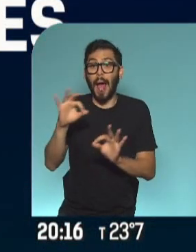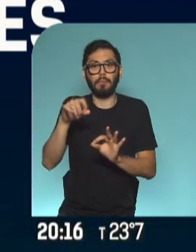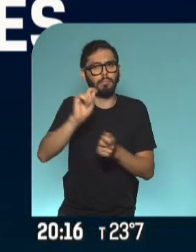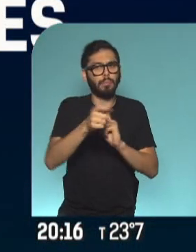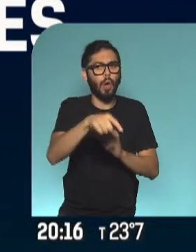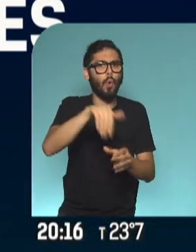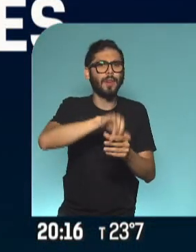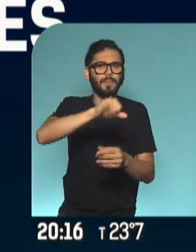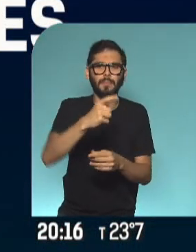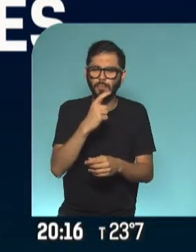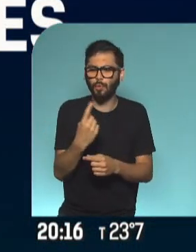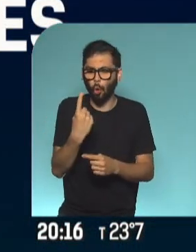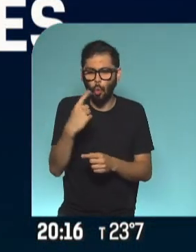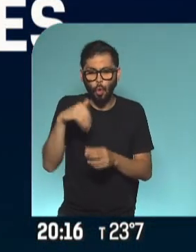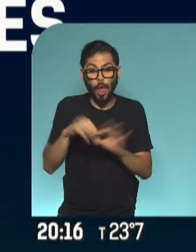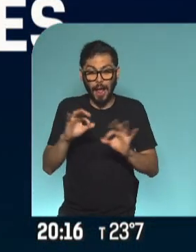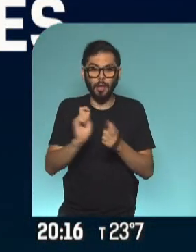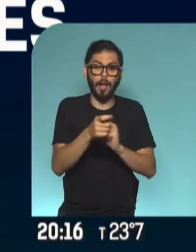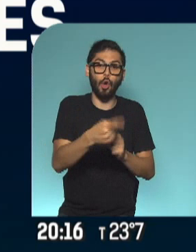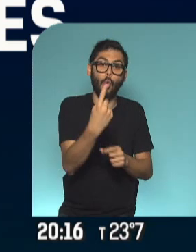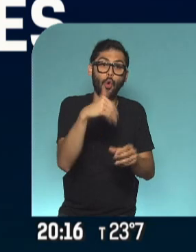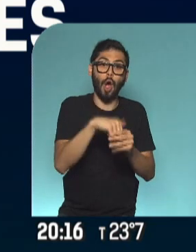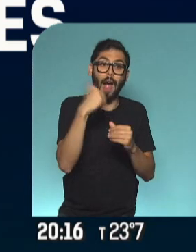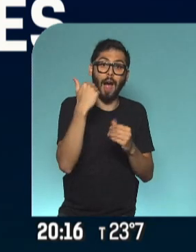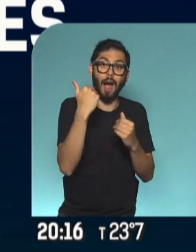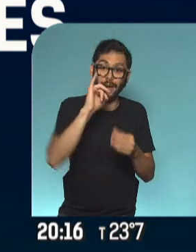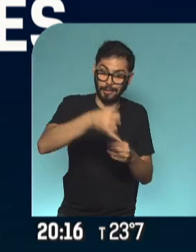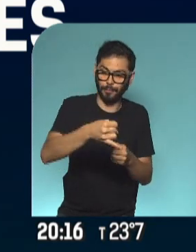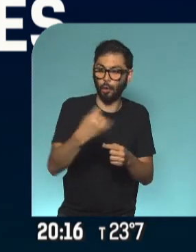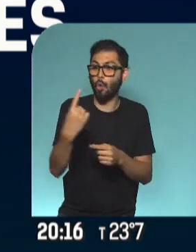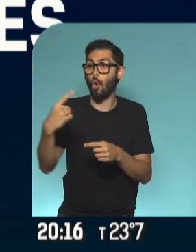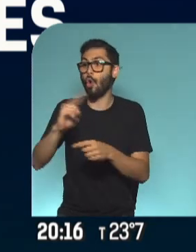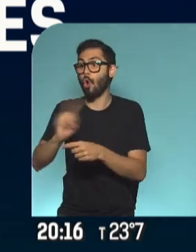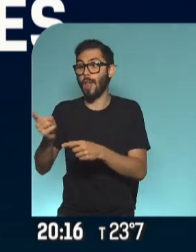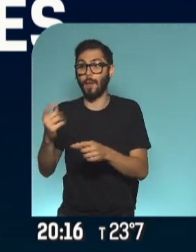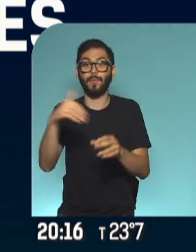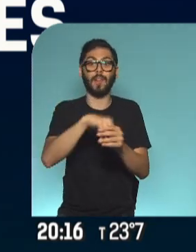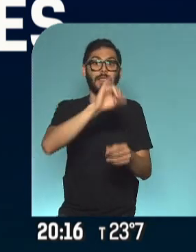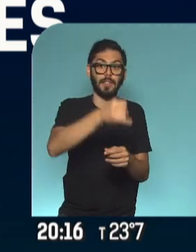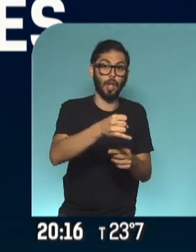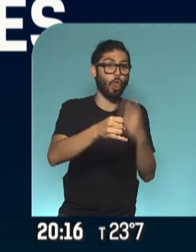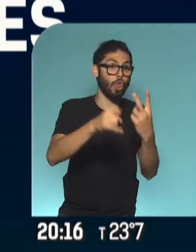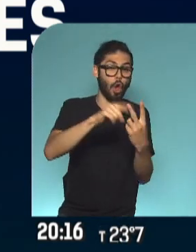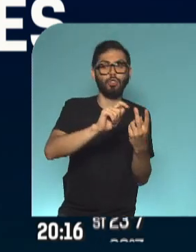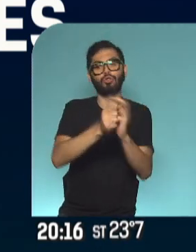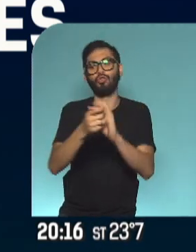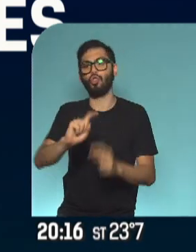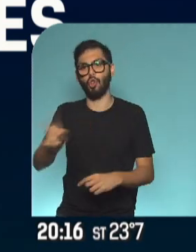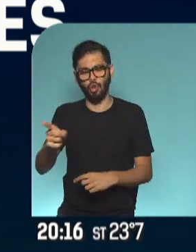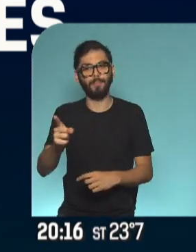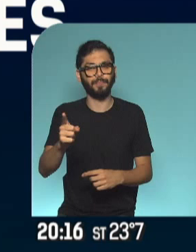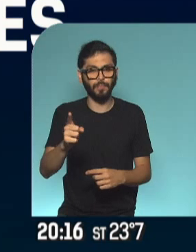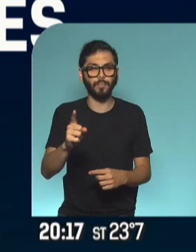que el resumen es de una abstención a uno a favor, sí, de un en contra a uno a favor y de dos a favor a dos en contra. Exacto.